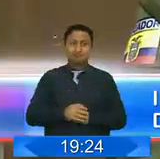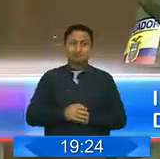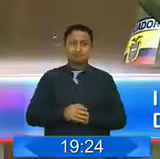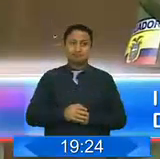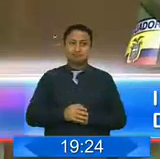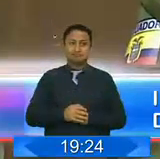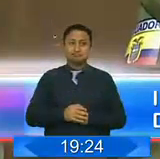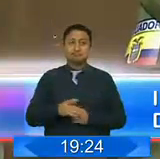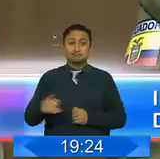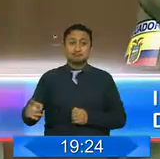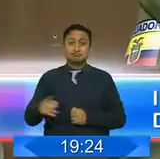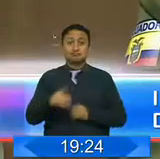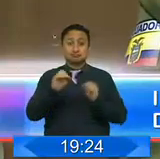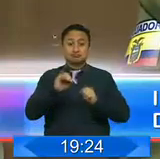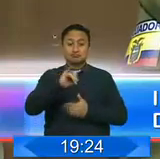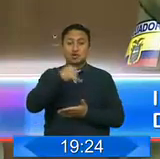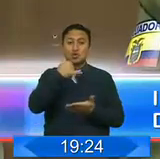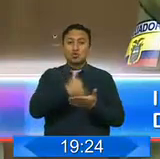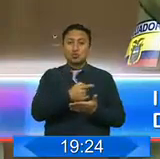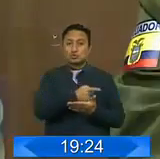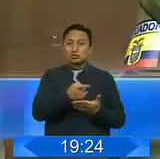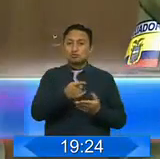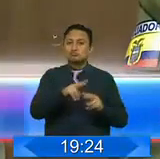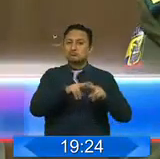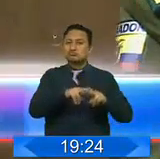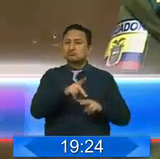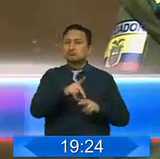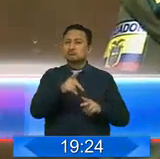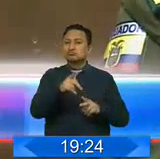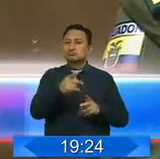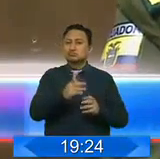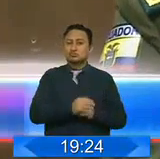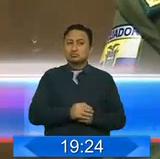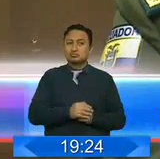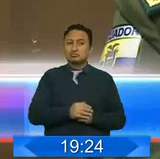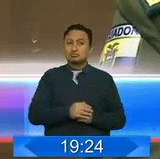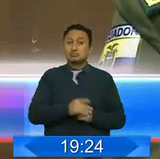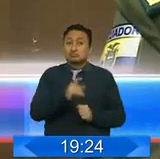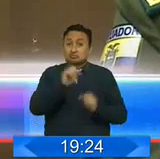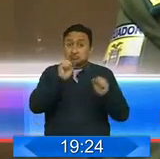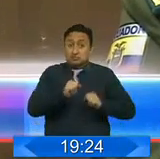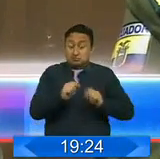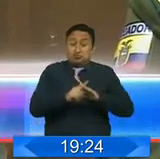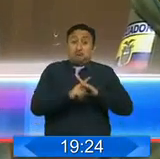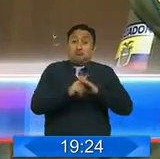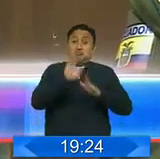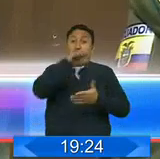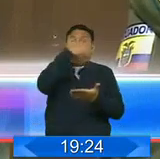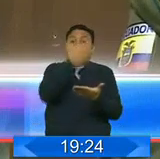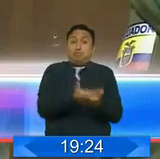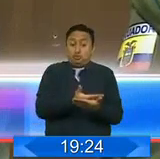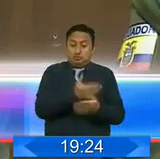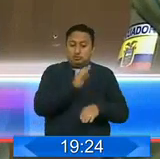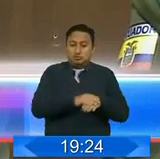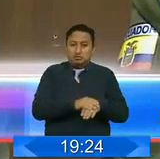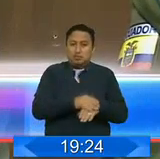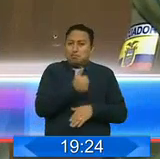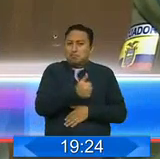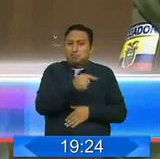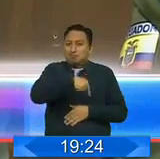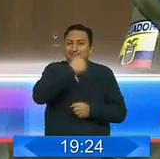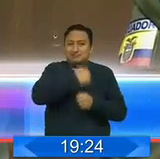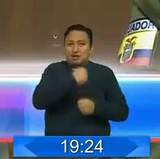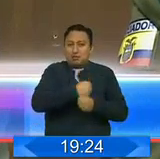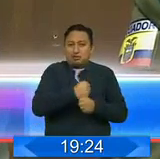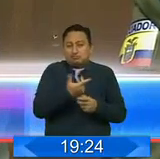que someterse a una junta calificadora de accidentes de aviación. Es un accidente asociado al riesgo propio de nuestro